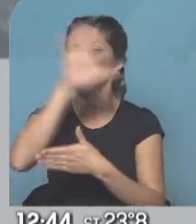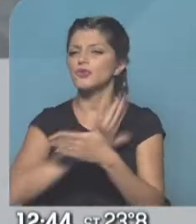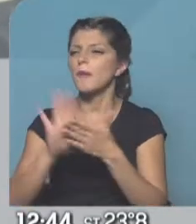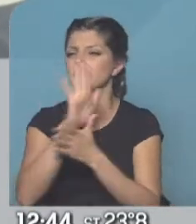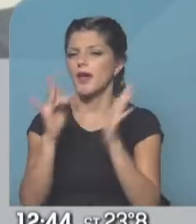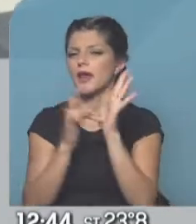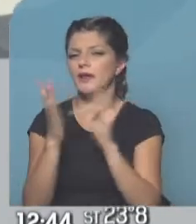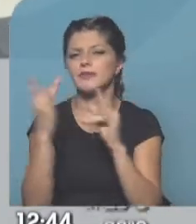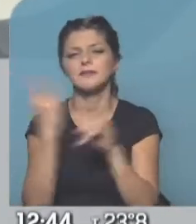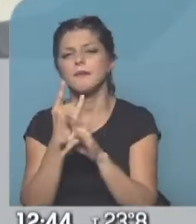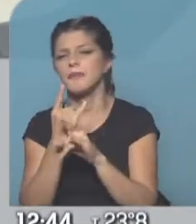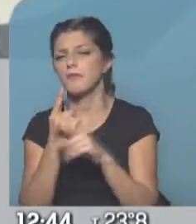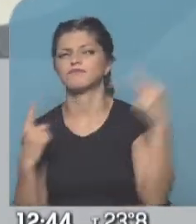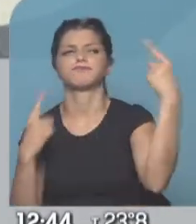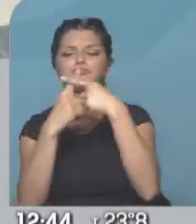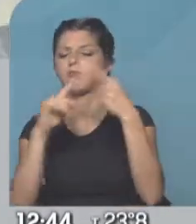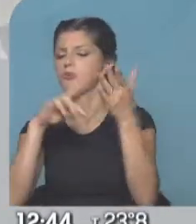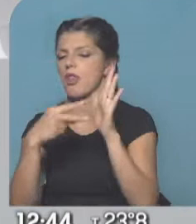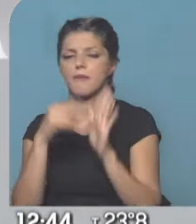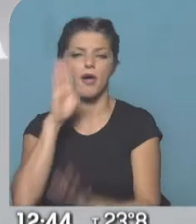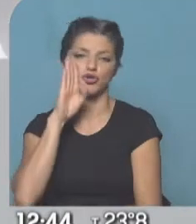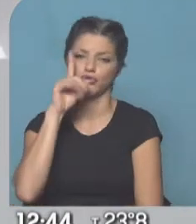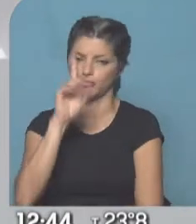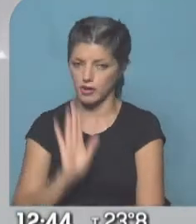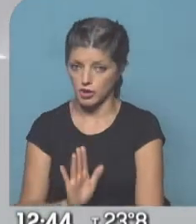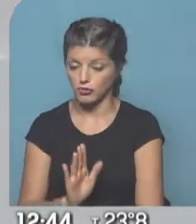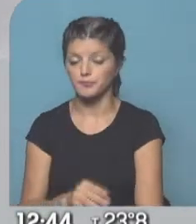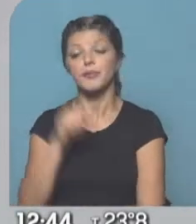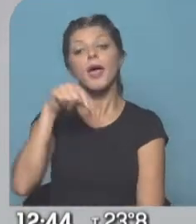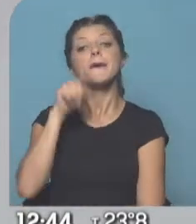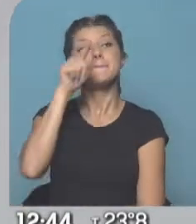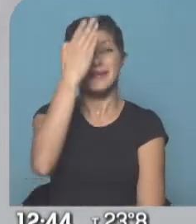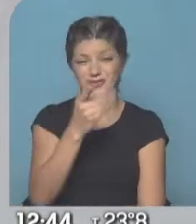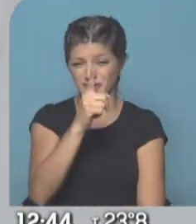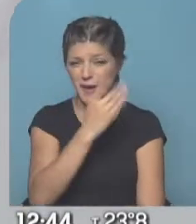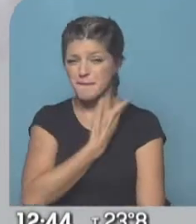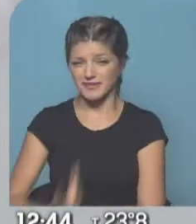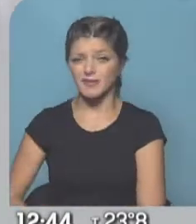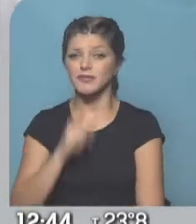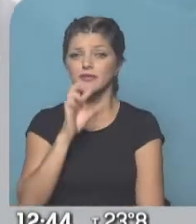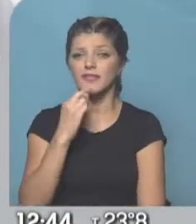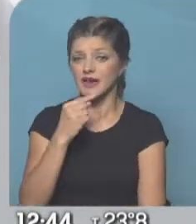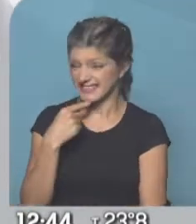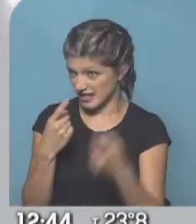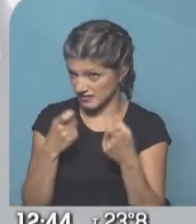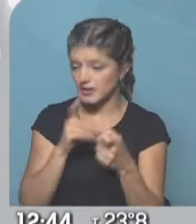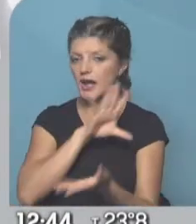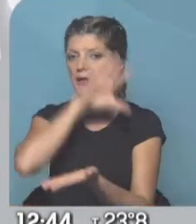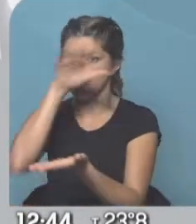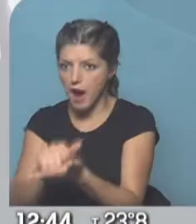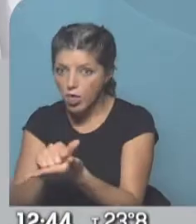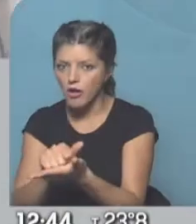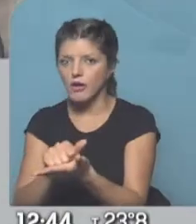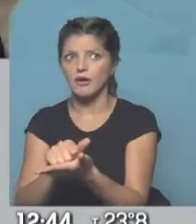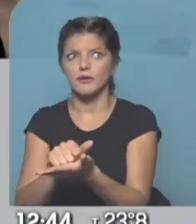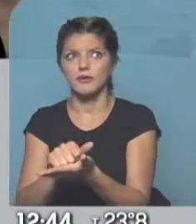con los Estados Unidos. Las declaraciones del presidente Trump de que si era necesario invadía, puso en alerta a la